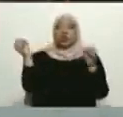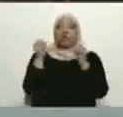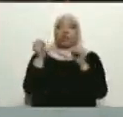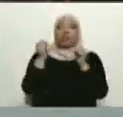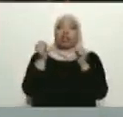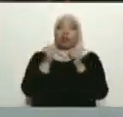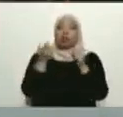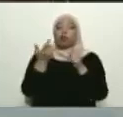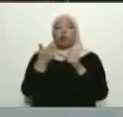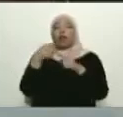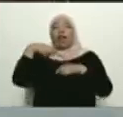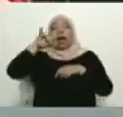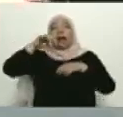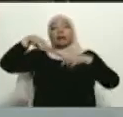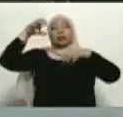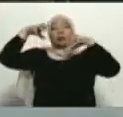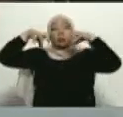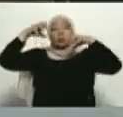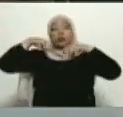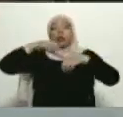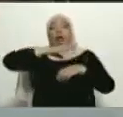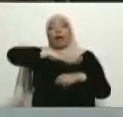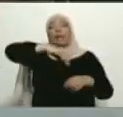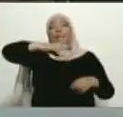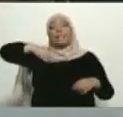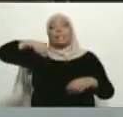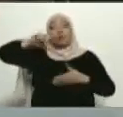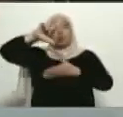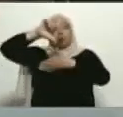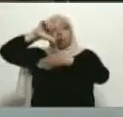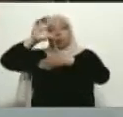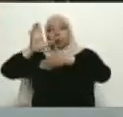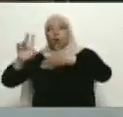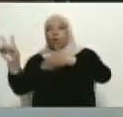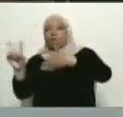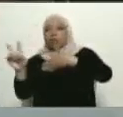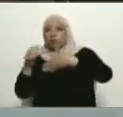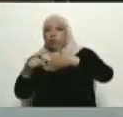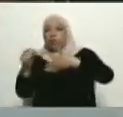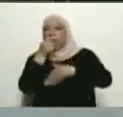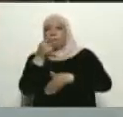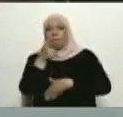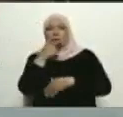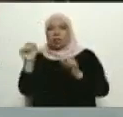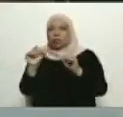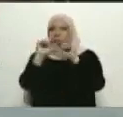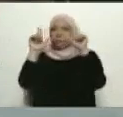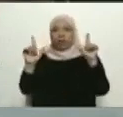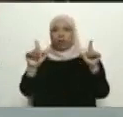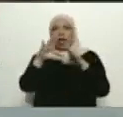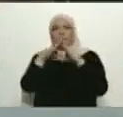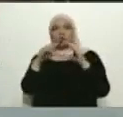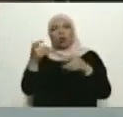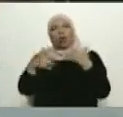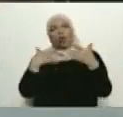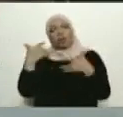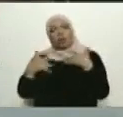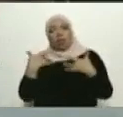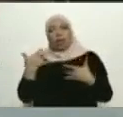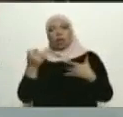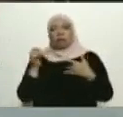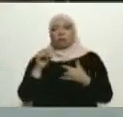tiene montañas Nevada tiene mar Caribe Venezuela es un destino turístico realmente que sorprende con todas las opciones con